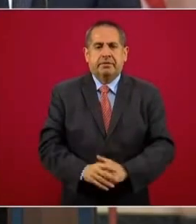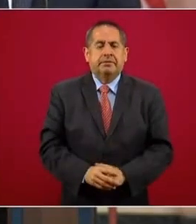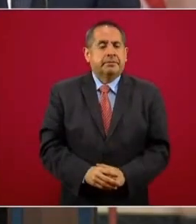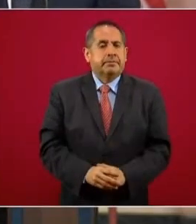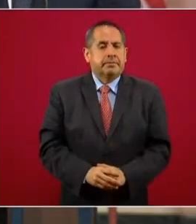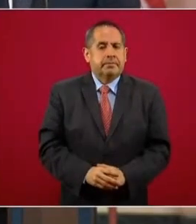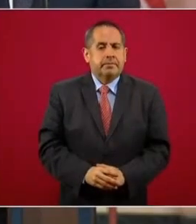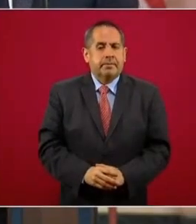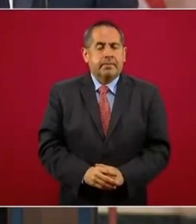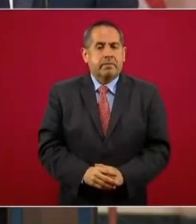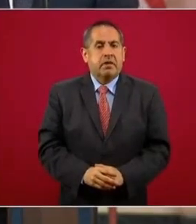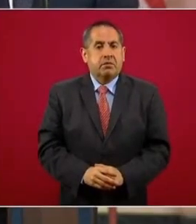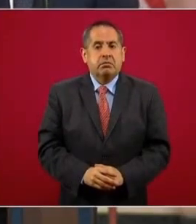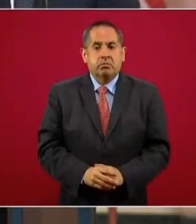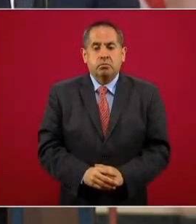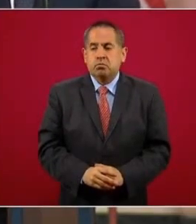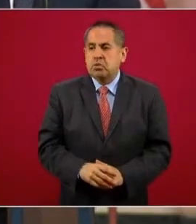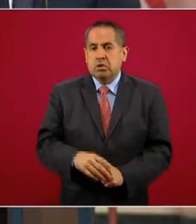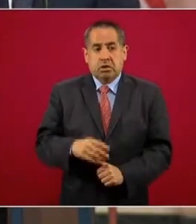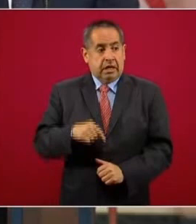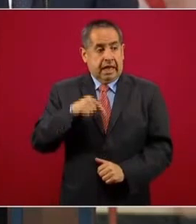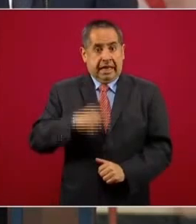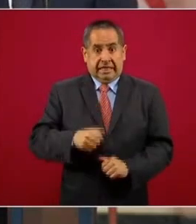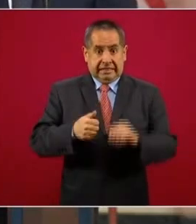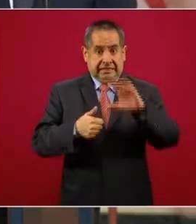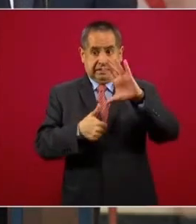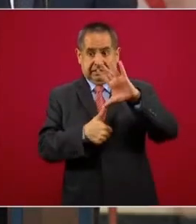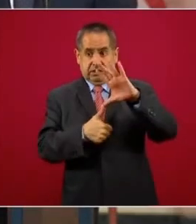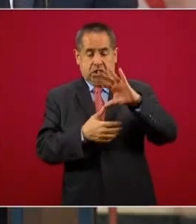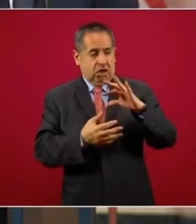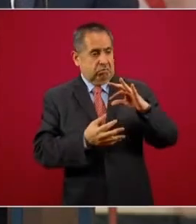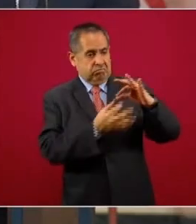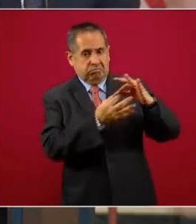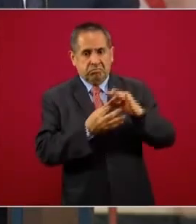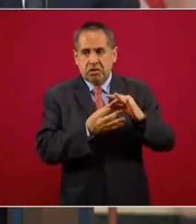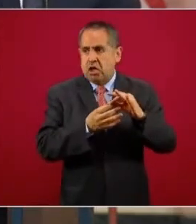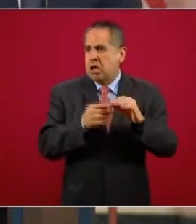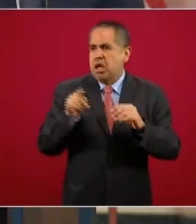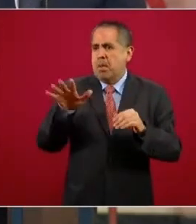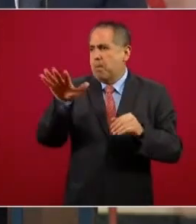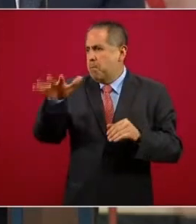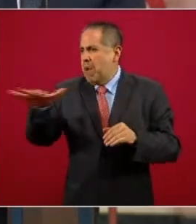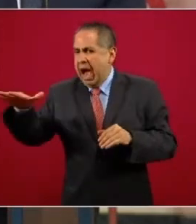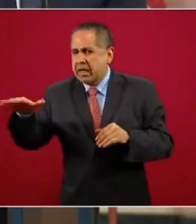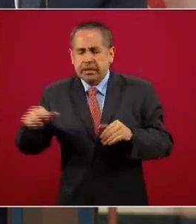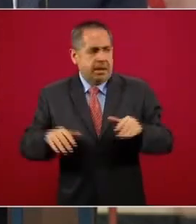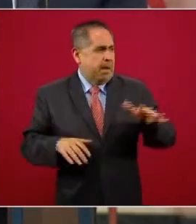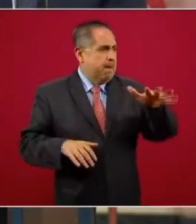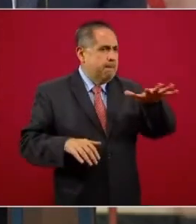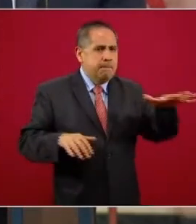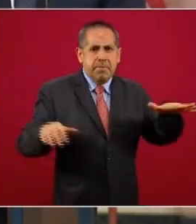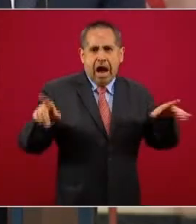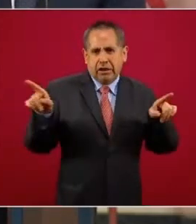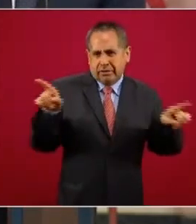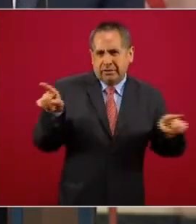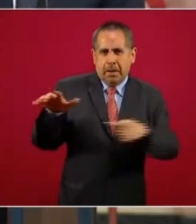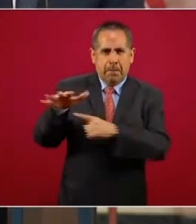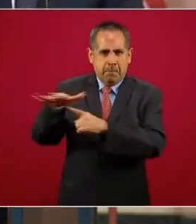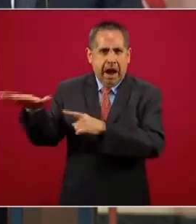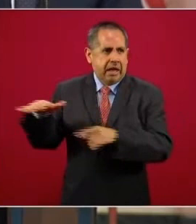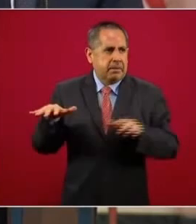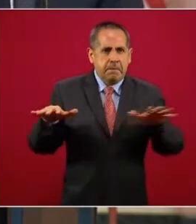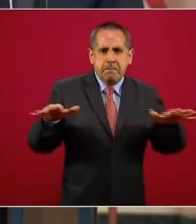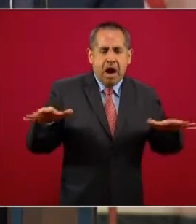estamos en una región que toca ambos océanos y estamos bendecidos con